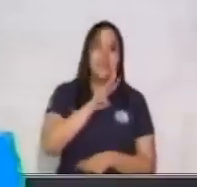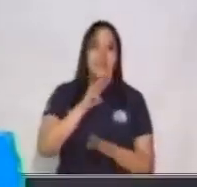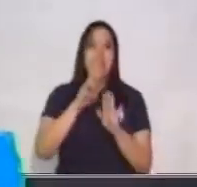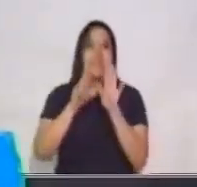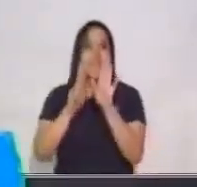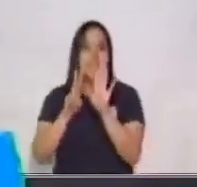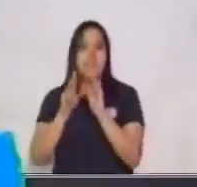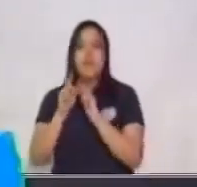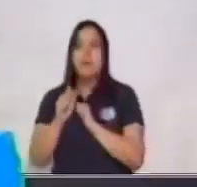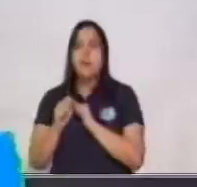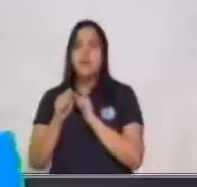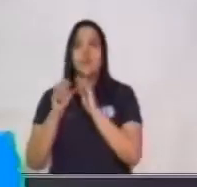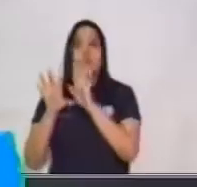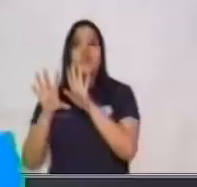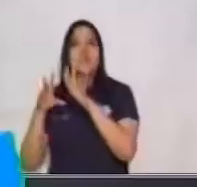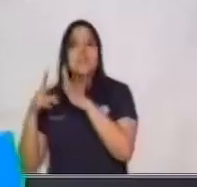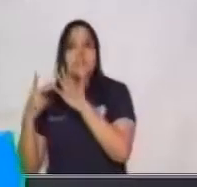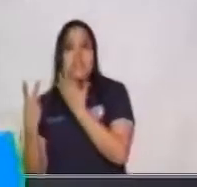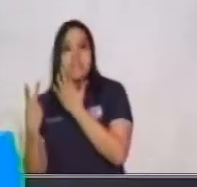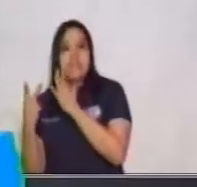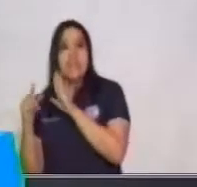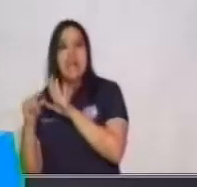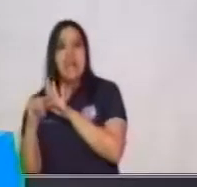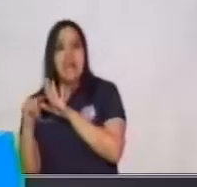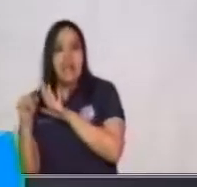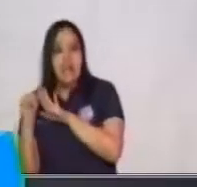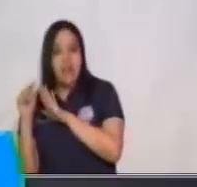137,17 grados.